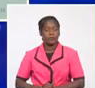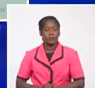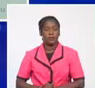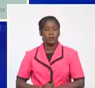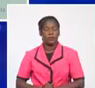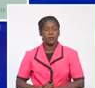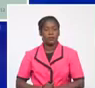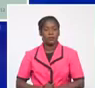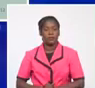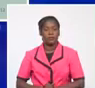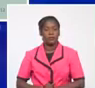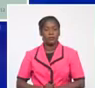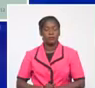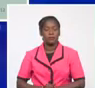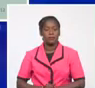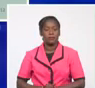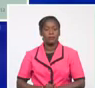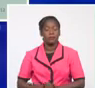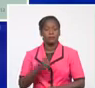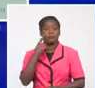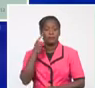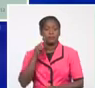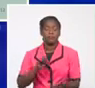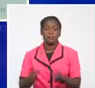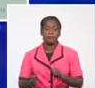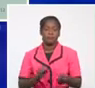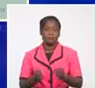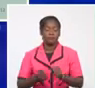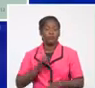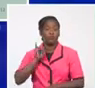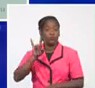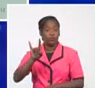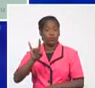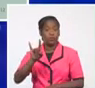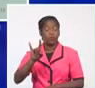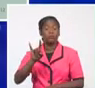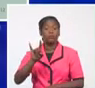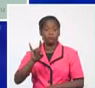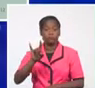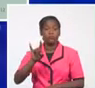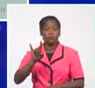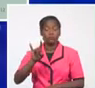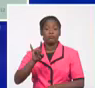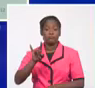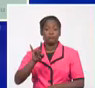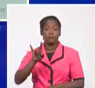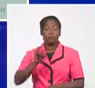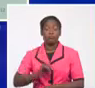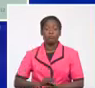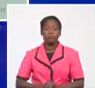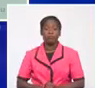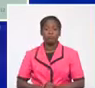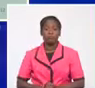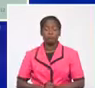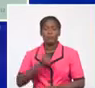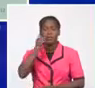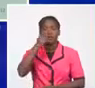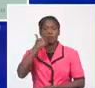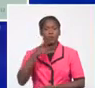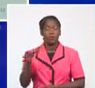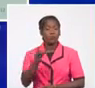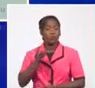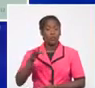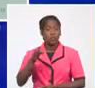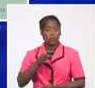también mantiene control de la pandemia con 9 casos autóctonos, 4 menos que la jornada anterior. Ciego de Ávila, municipio y Baraguá